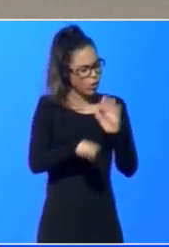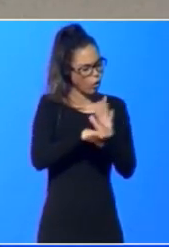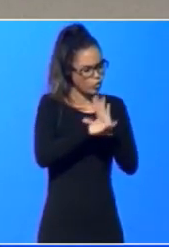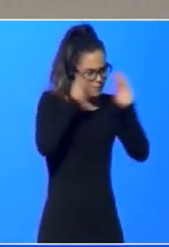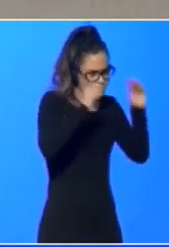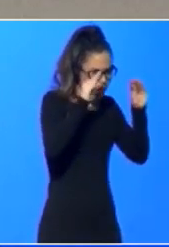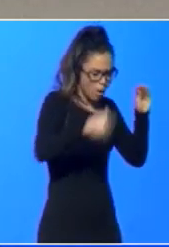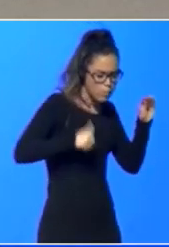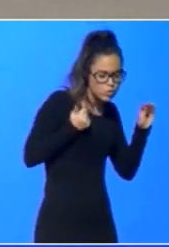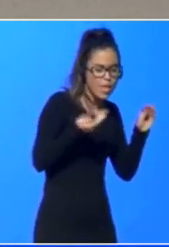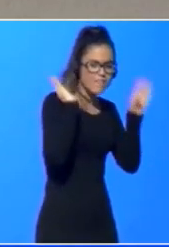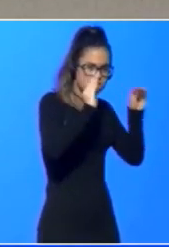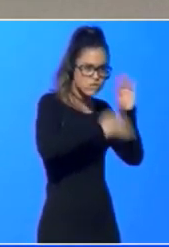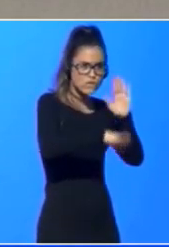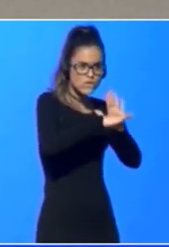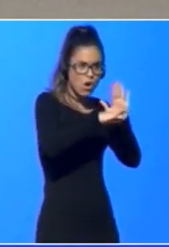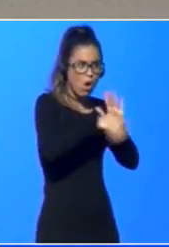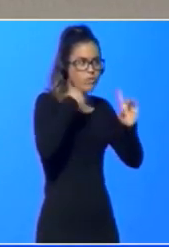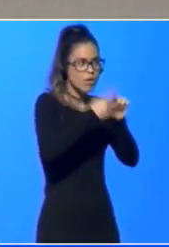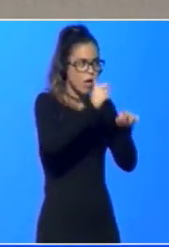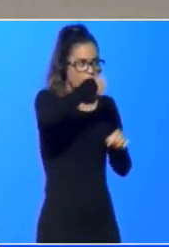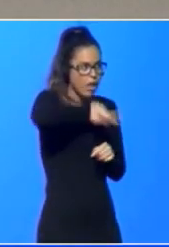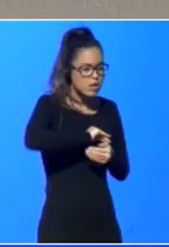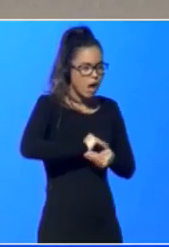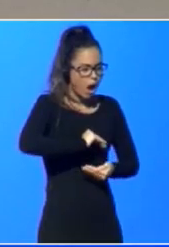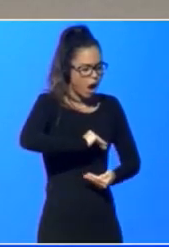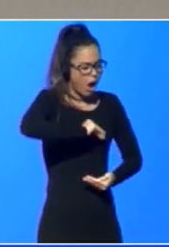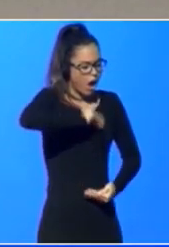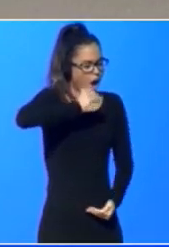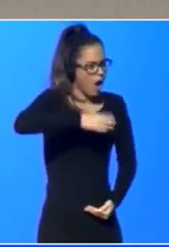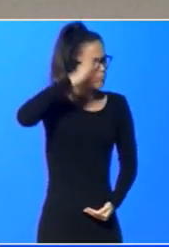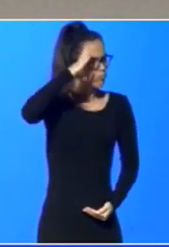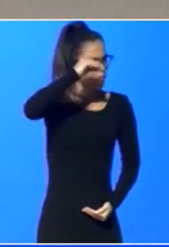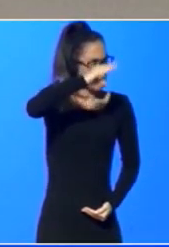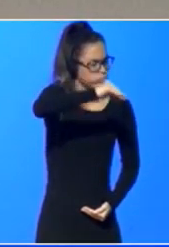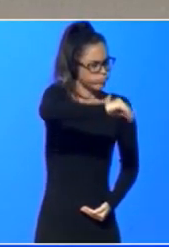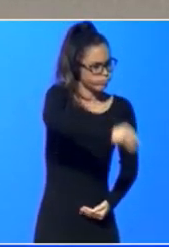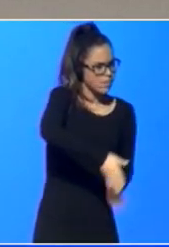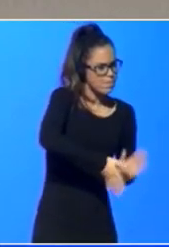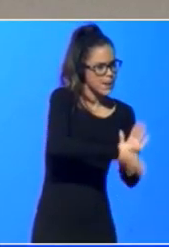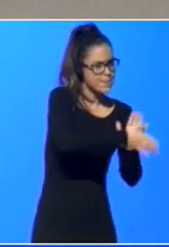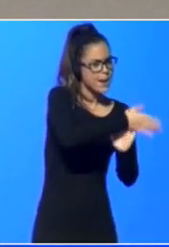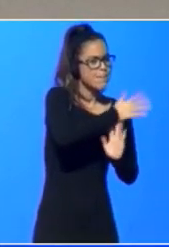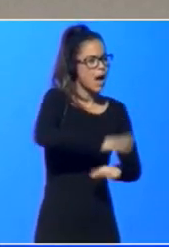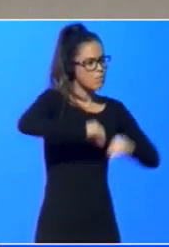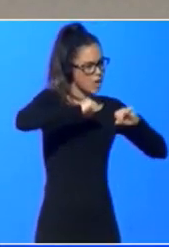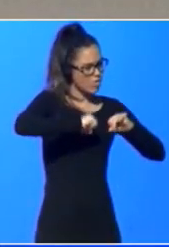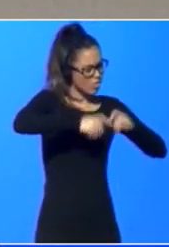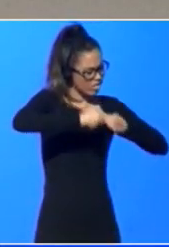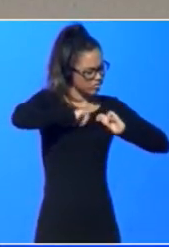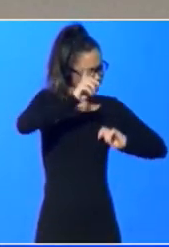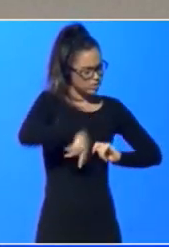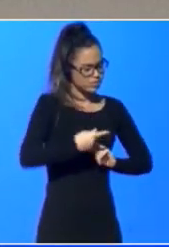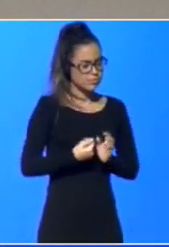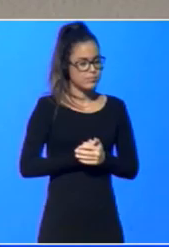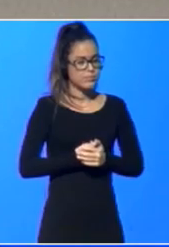dándoles oportunidades para que continúen en ese crecimiento, en esa madurez, ¿no? Era otra idea que estaba de fondo. Aun reconociendo que el